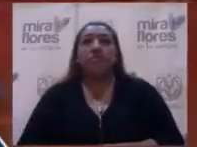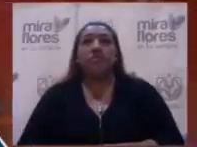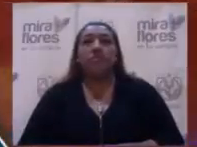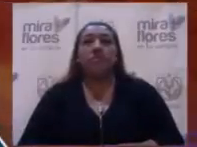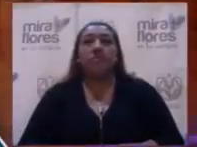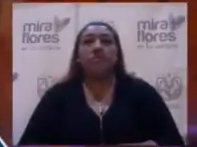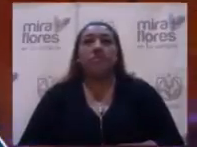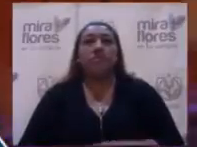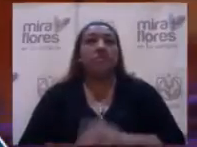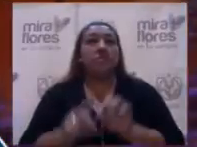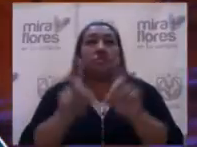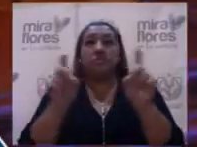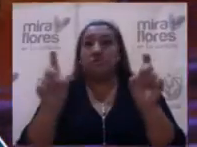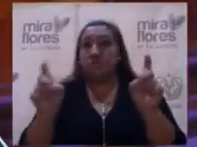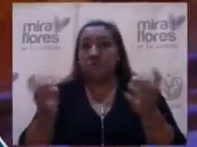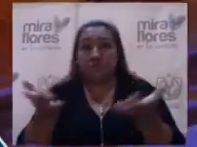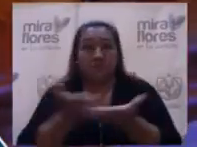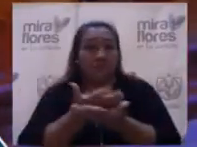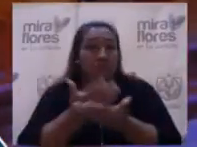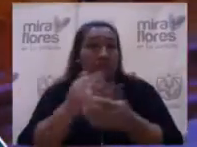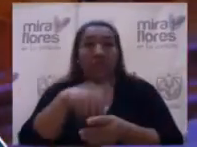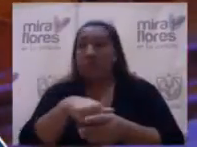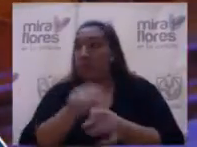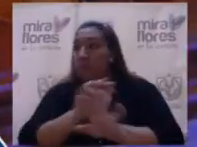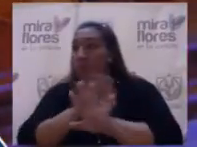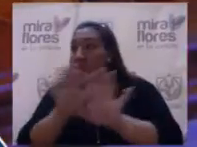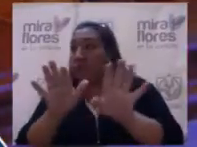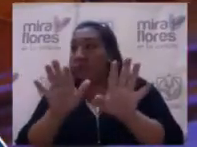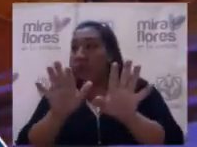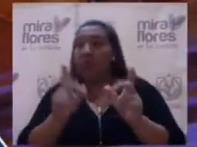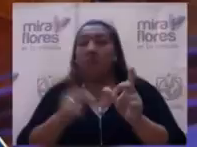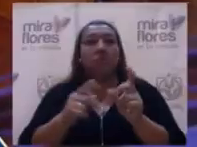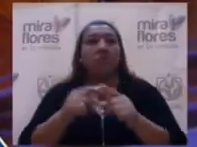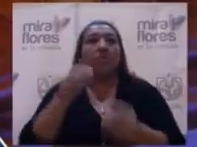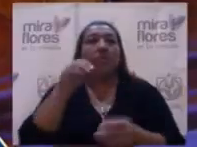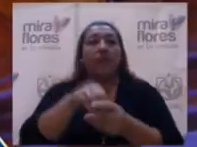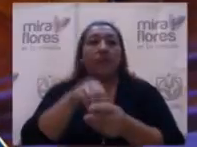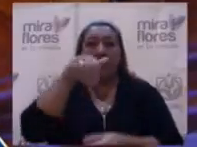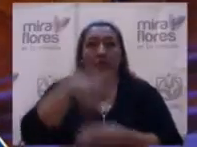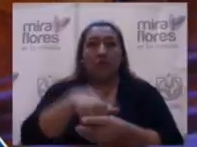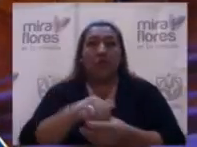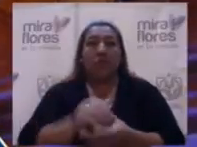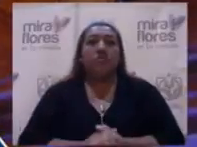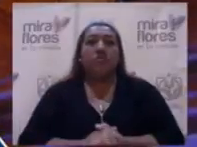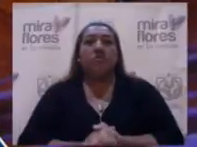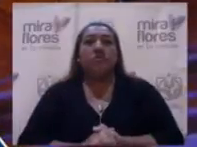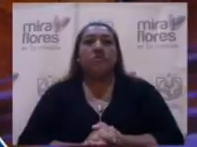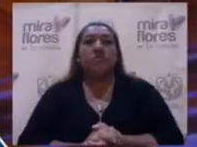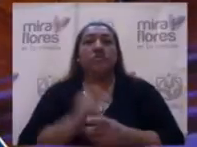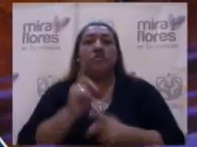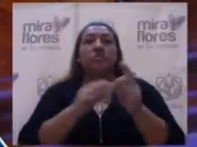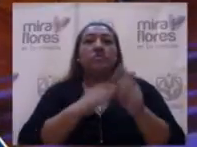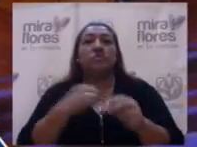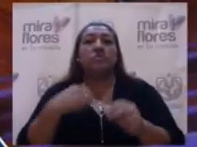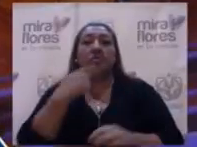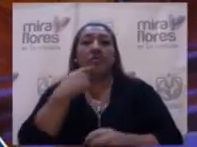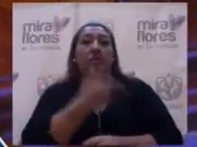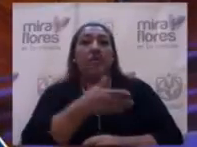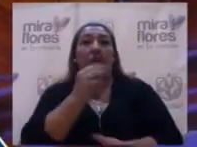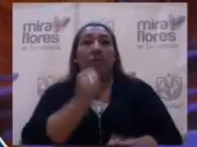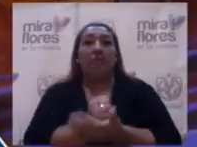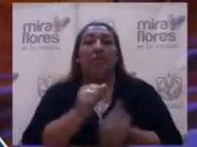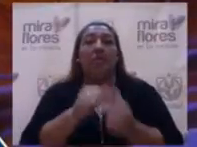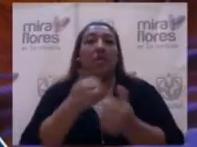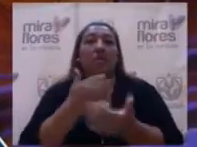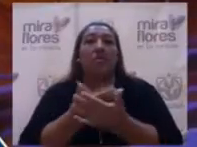intervención de algún otro miembro del Consejo? Si no hay más intervenciones, procederemos a votar. Aquellos miembros que estén a favor de aprobar